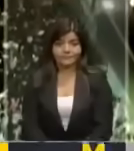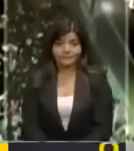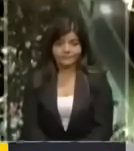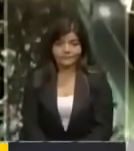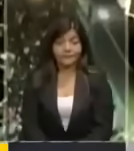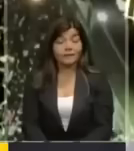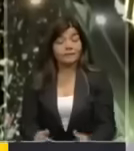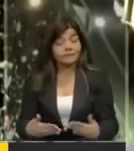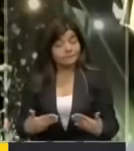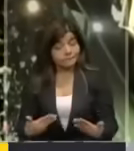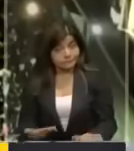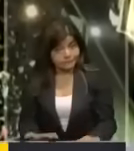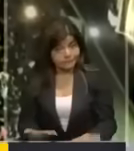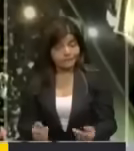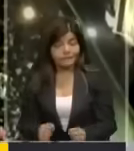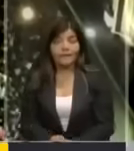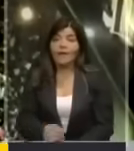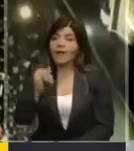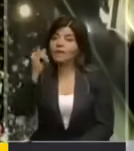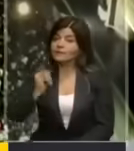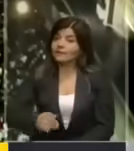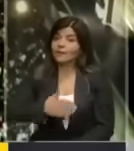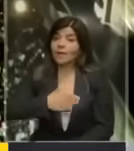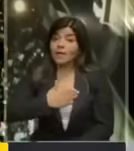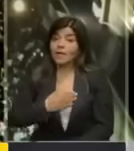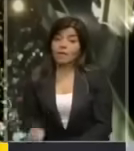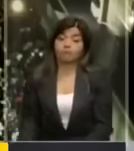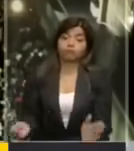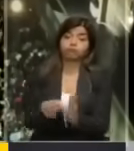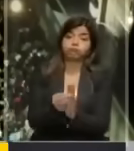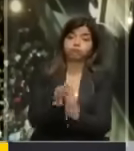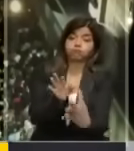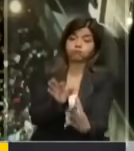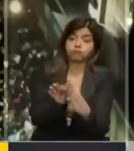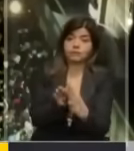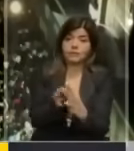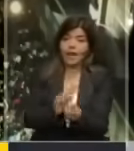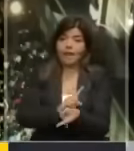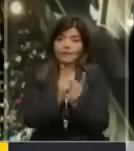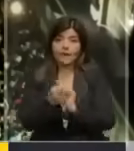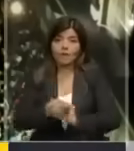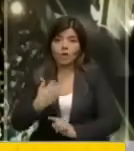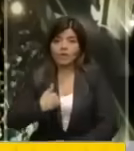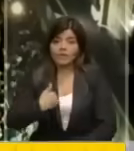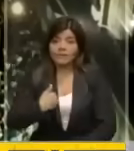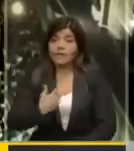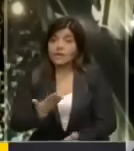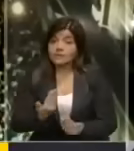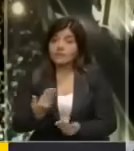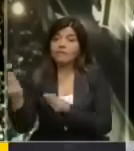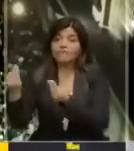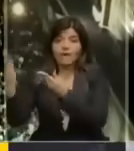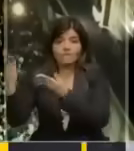En definitiva, siempre que quieran sumarse al cambio que la Argentina necesita, serán bienvenidos.